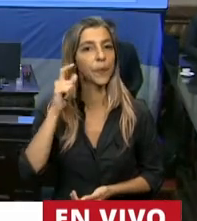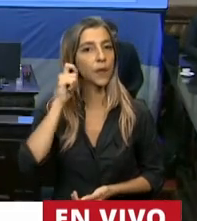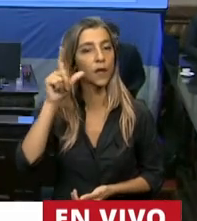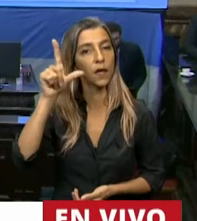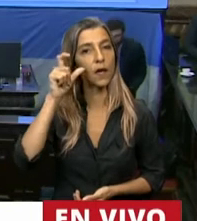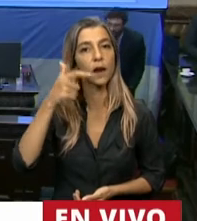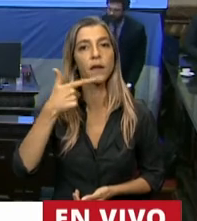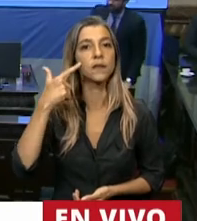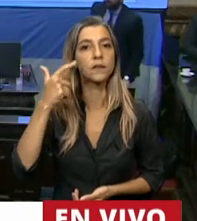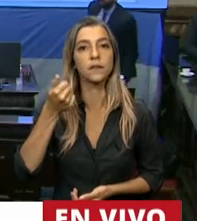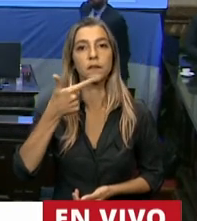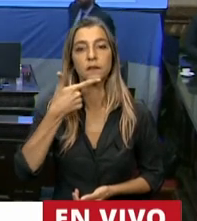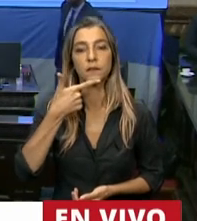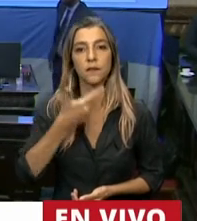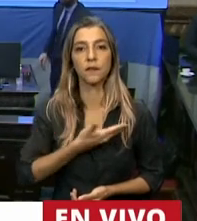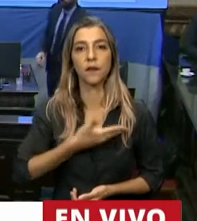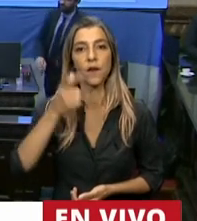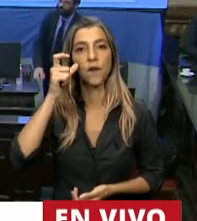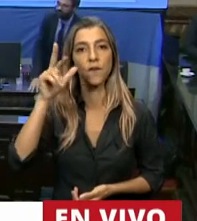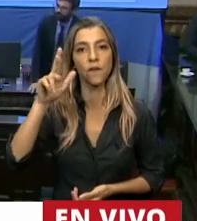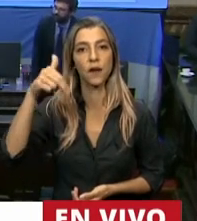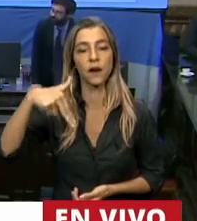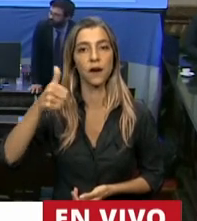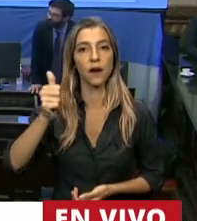Iglesias Fernando.